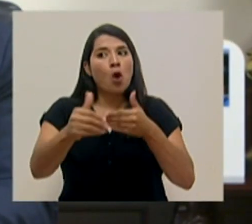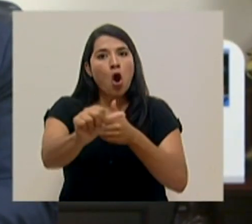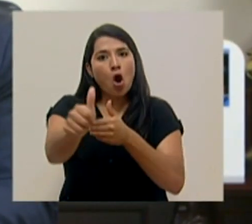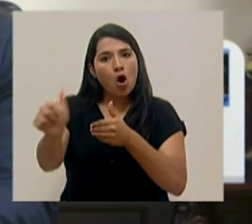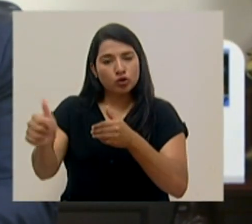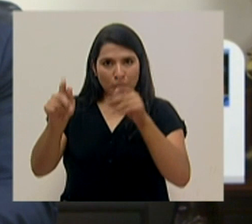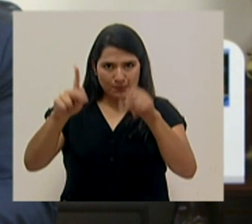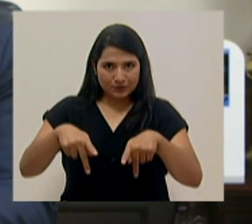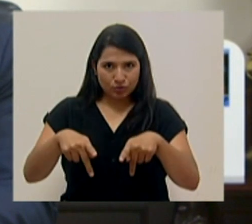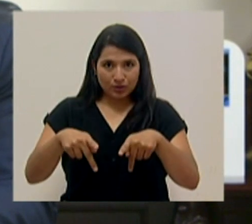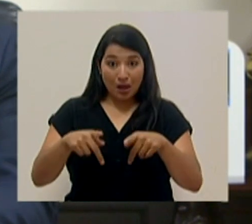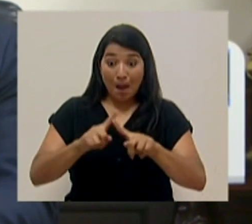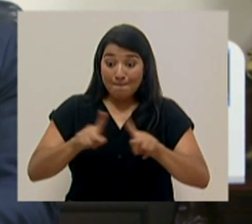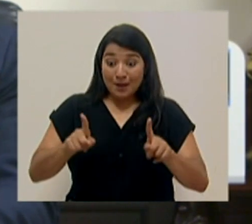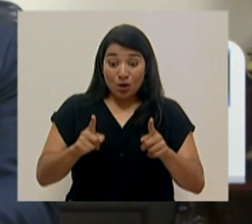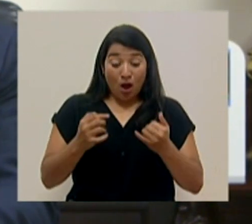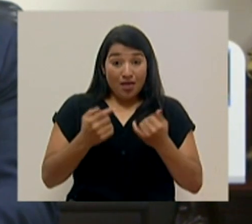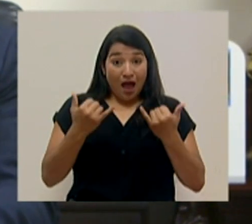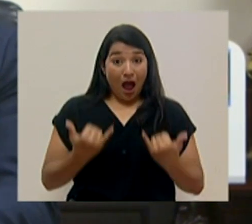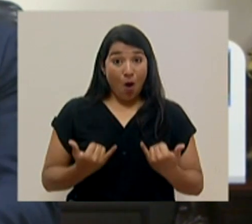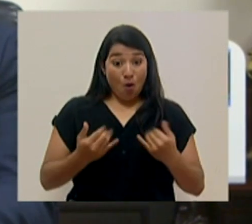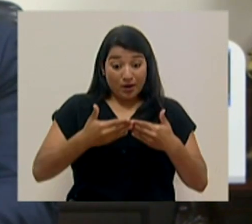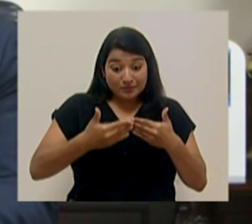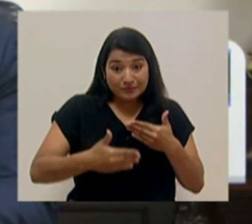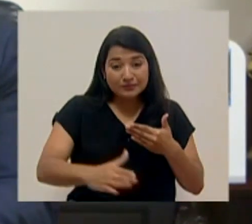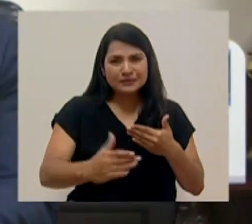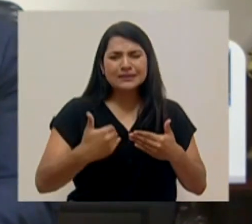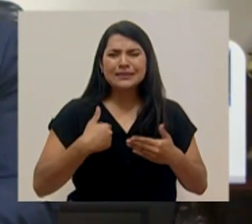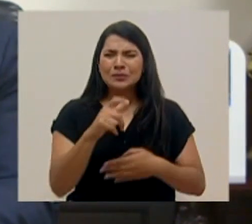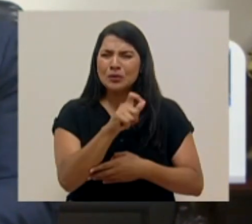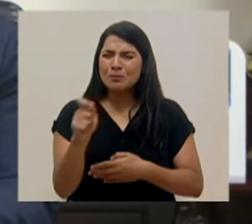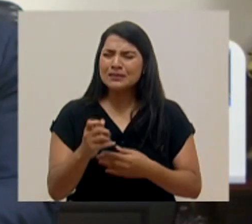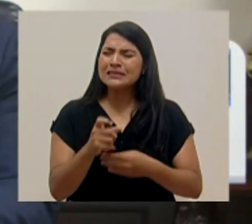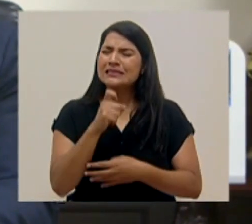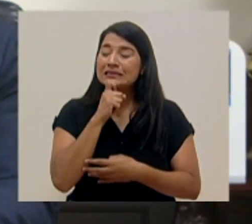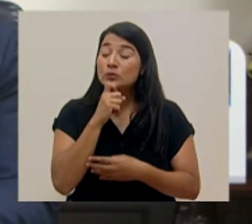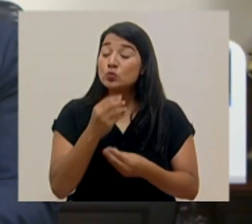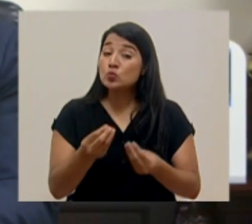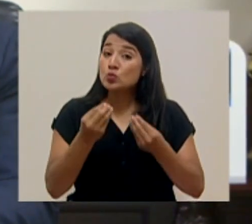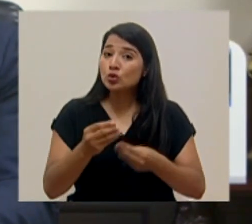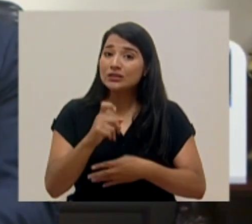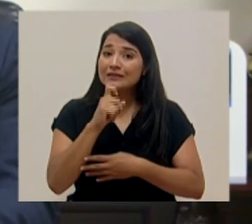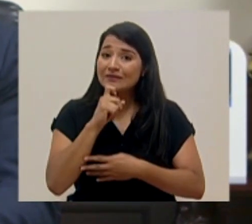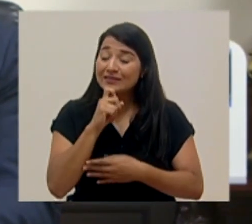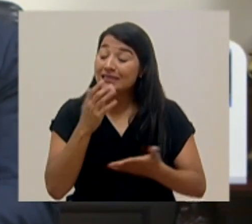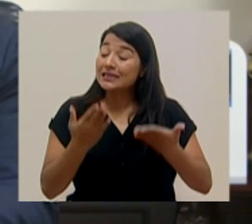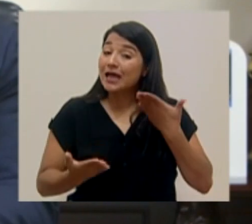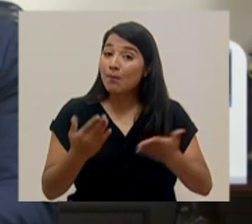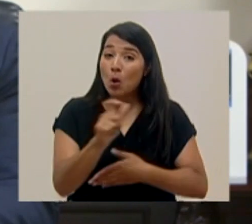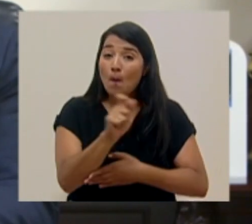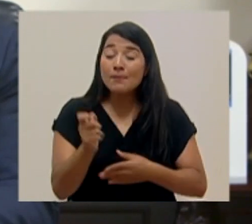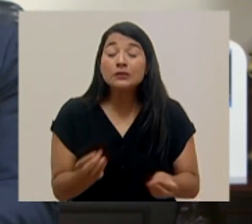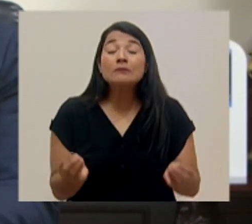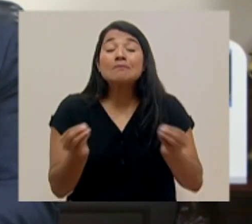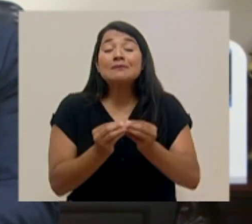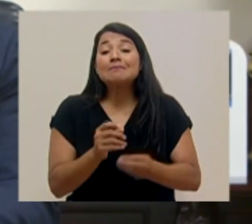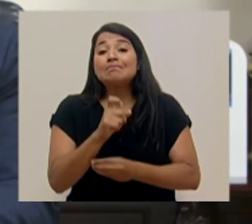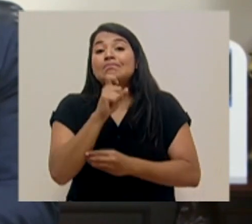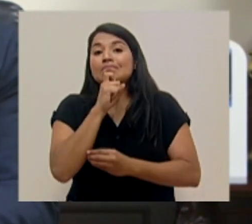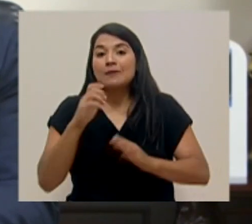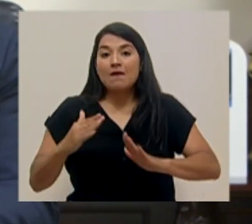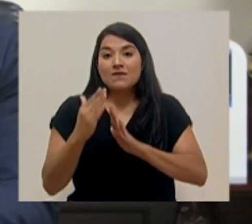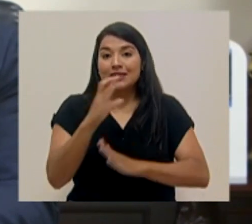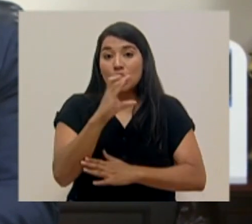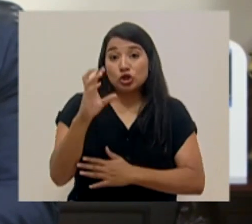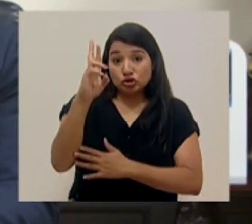por delante meses difíciles, dificilísimos, probablemente de los meses más duros que ha vivido Costa Rica